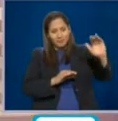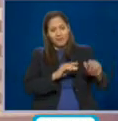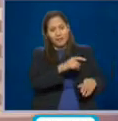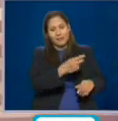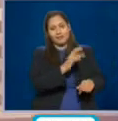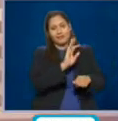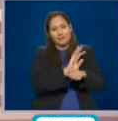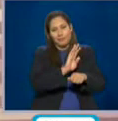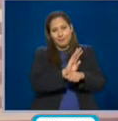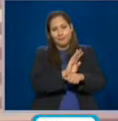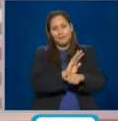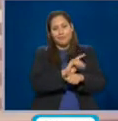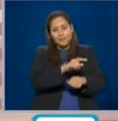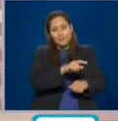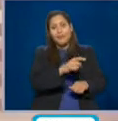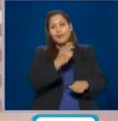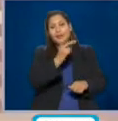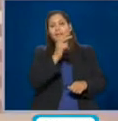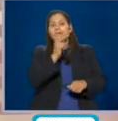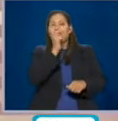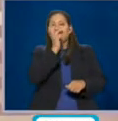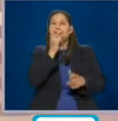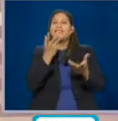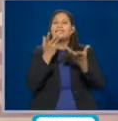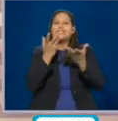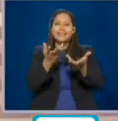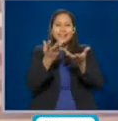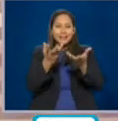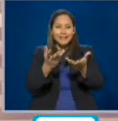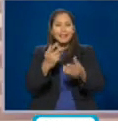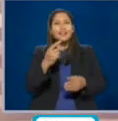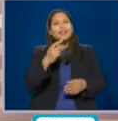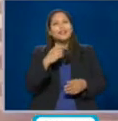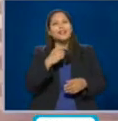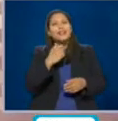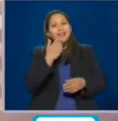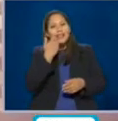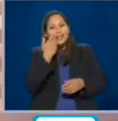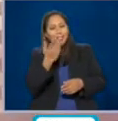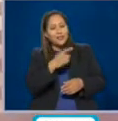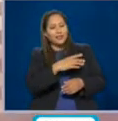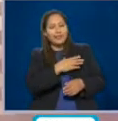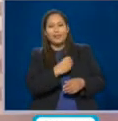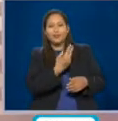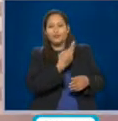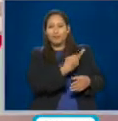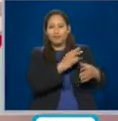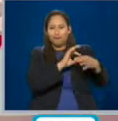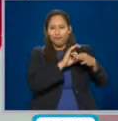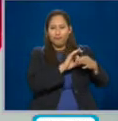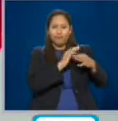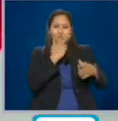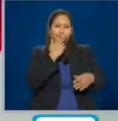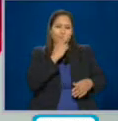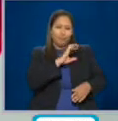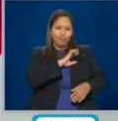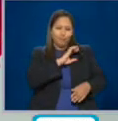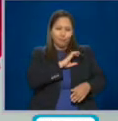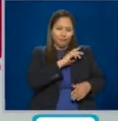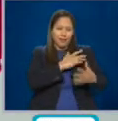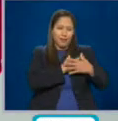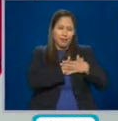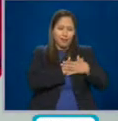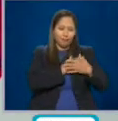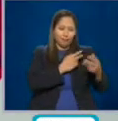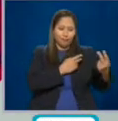parte la paternidad anhelada, de ese anhelo de poder afiliarse a sus hijos, que bueno, realmente es